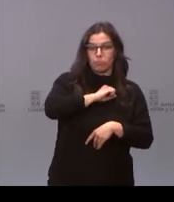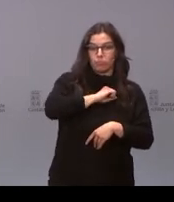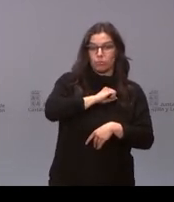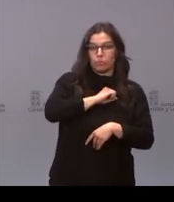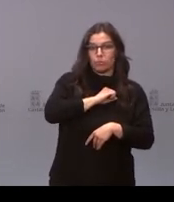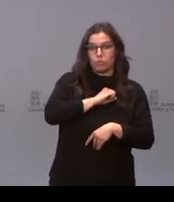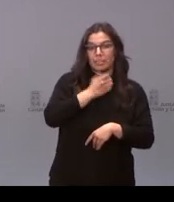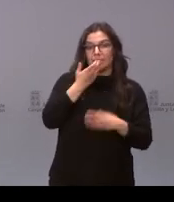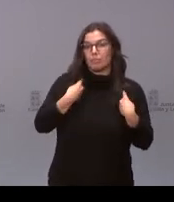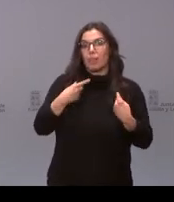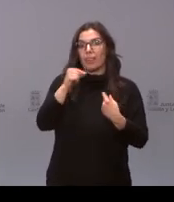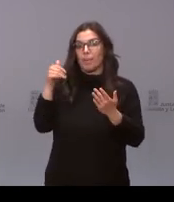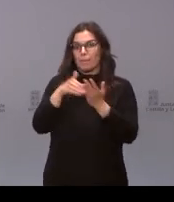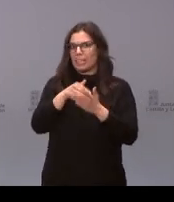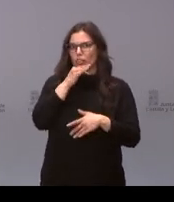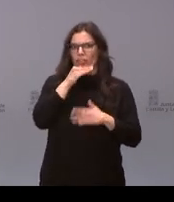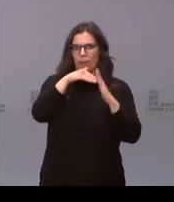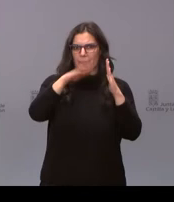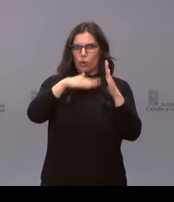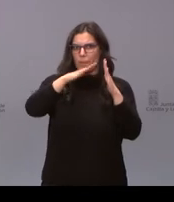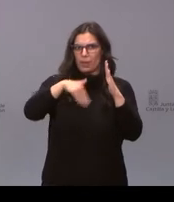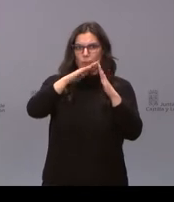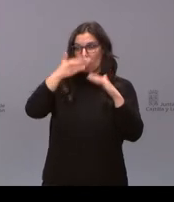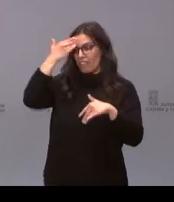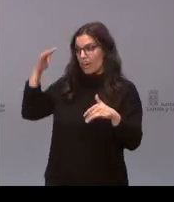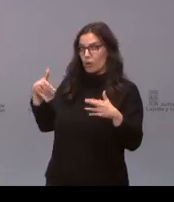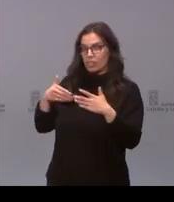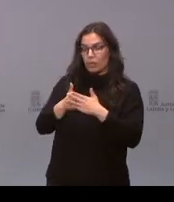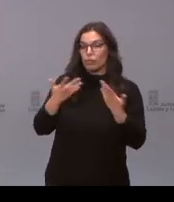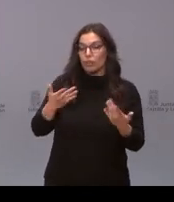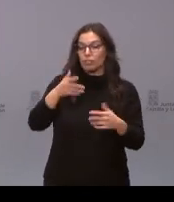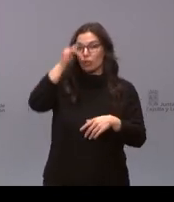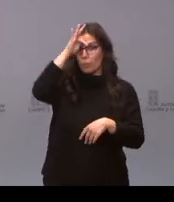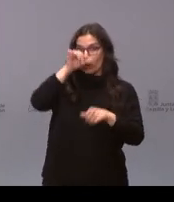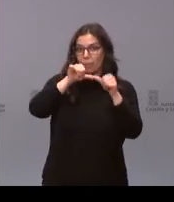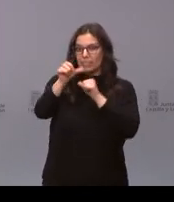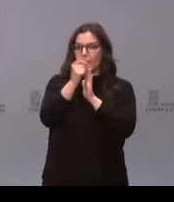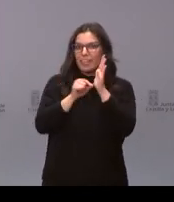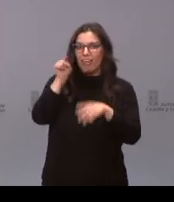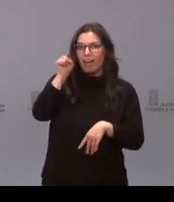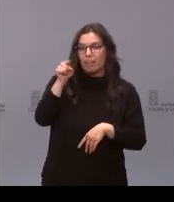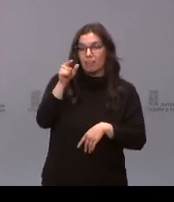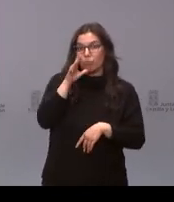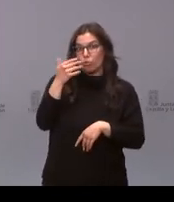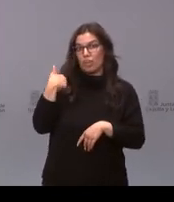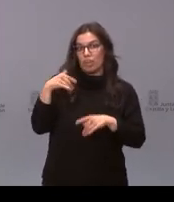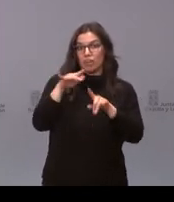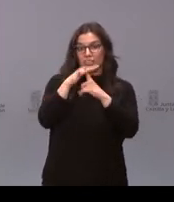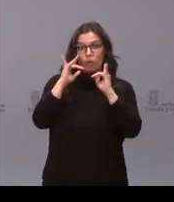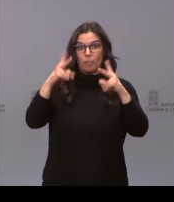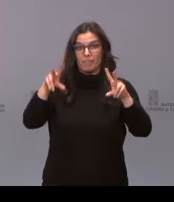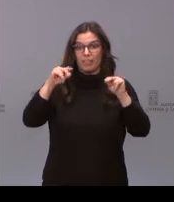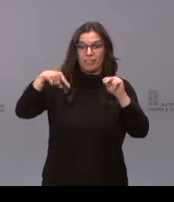no sé qué medidas plantean adoptar a partir del domingo que recae el estado de alarma para intentar